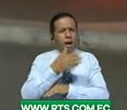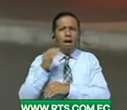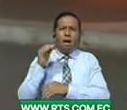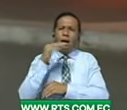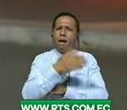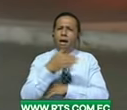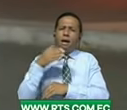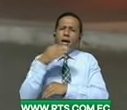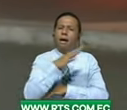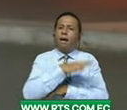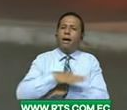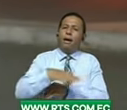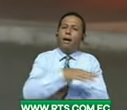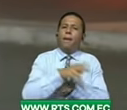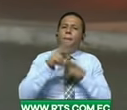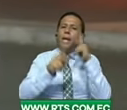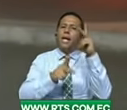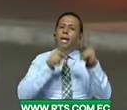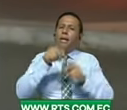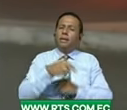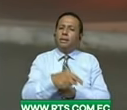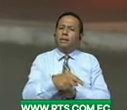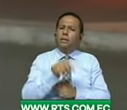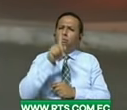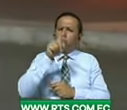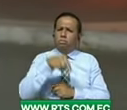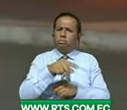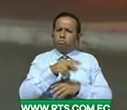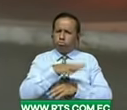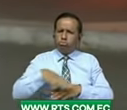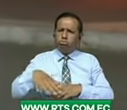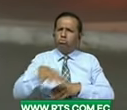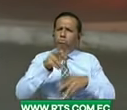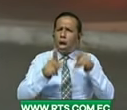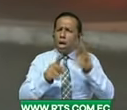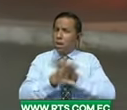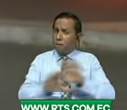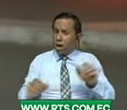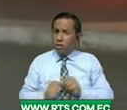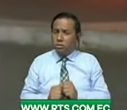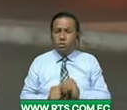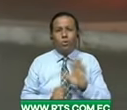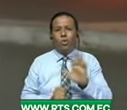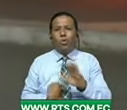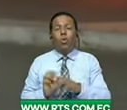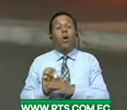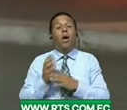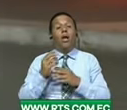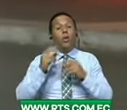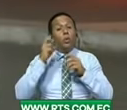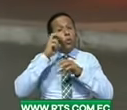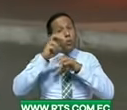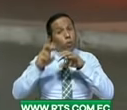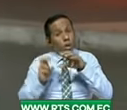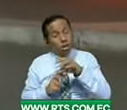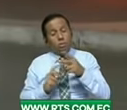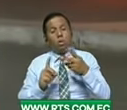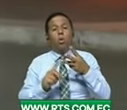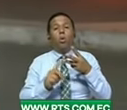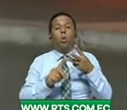General Villamil Playas. Pero este balneario no solo es un malecón, sino ecoturismo, playa Varadero y también